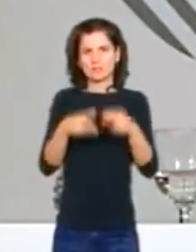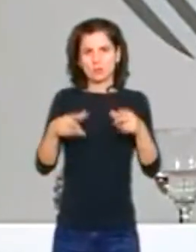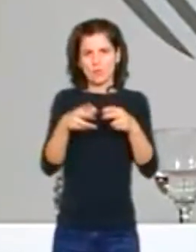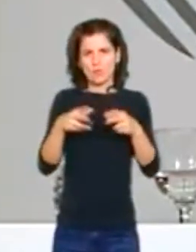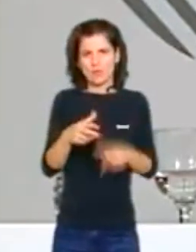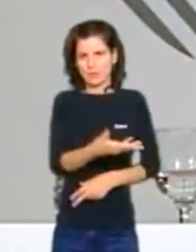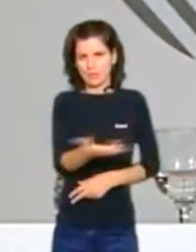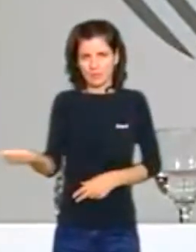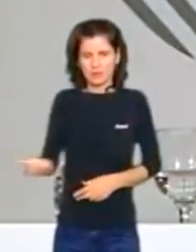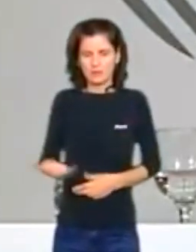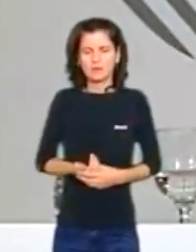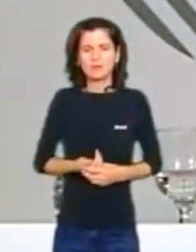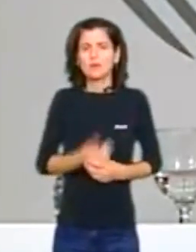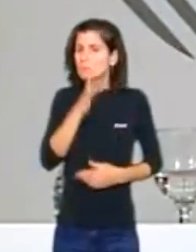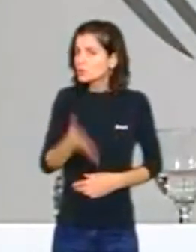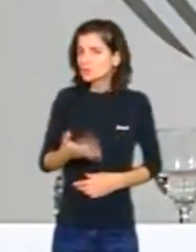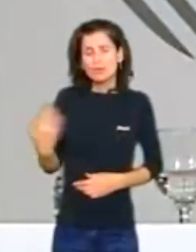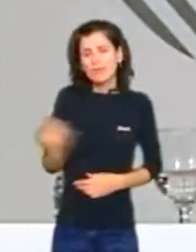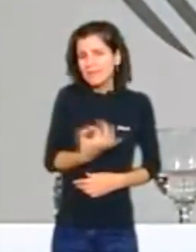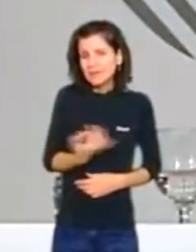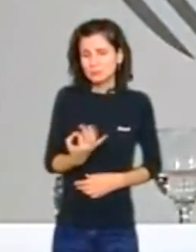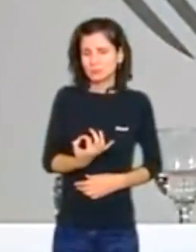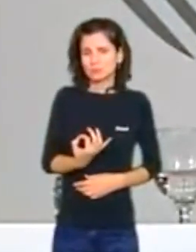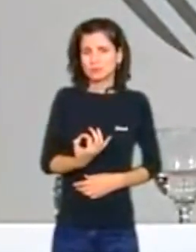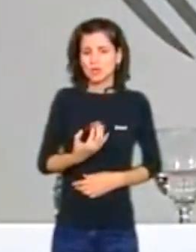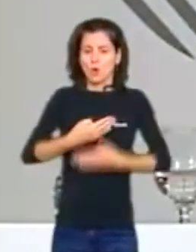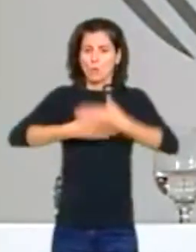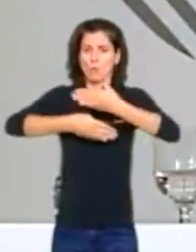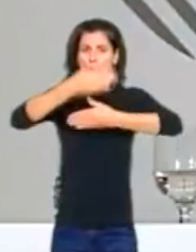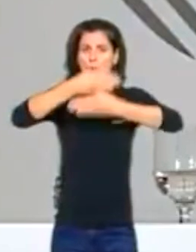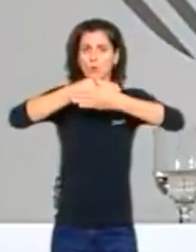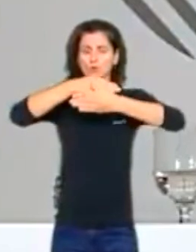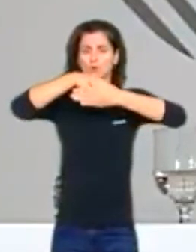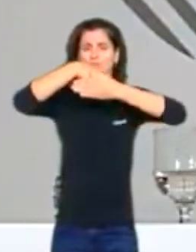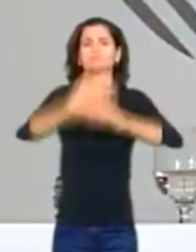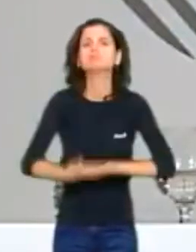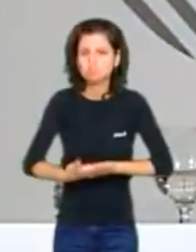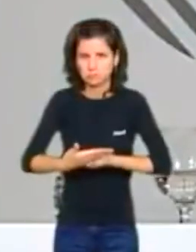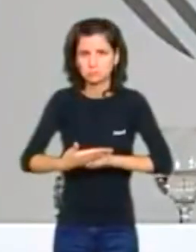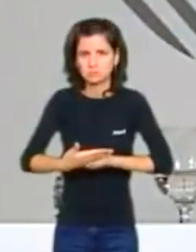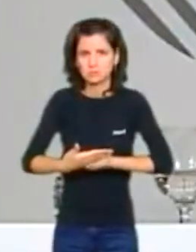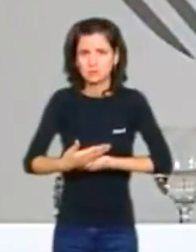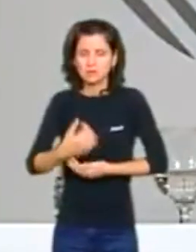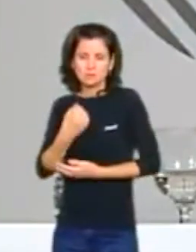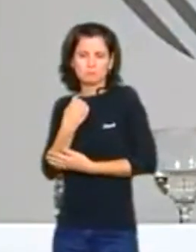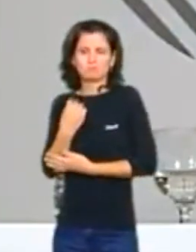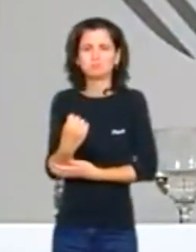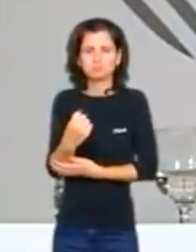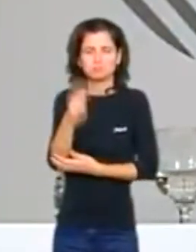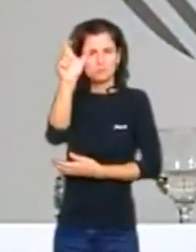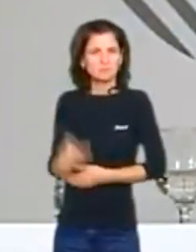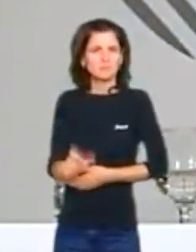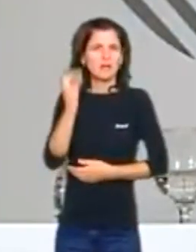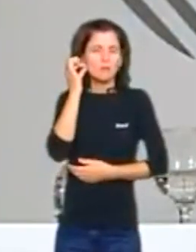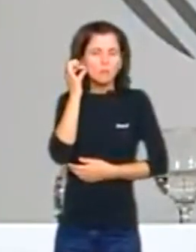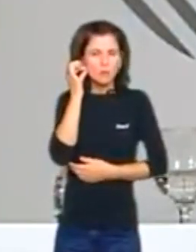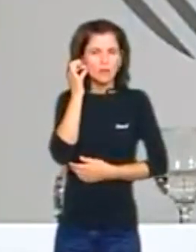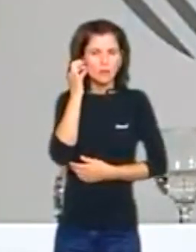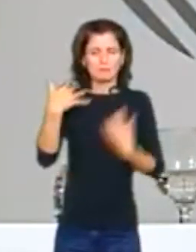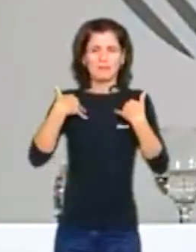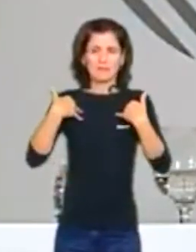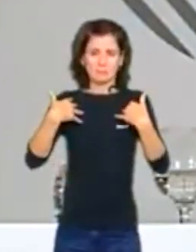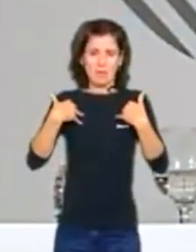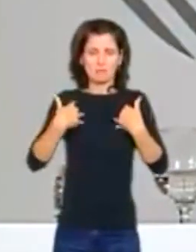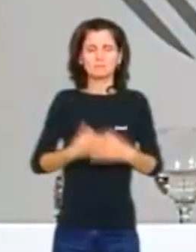Y por lo tanto, tenemos que derribar esos muros que muchas veces separan a las víctimas de la protección que hay que darles. Y